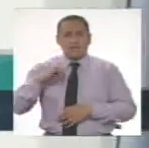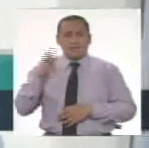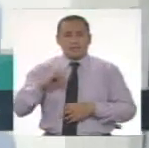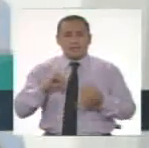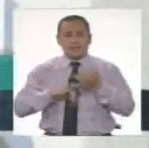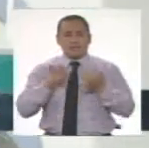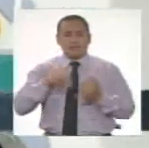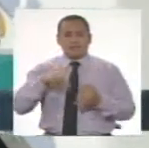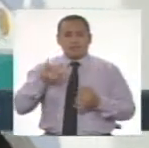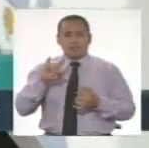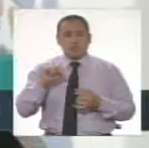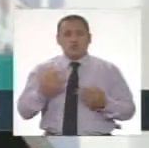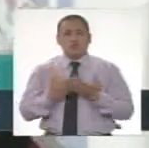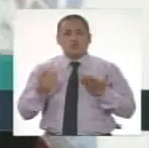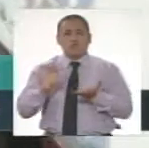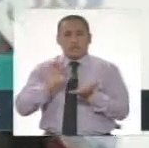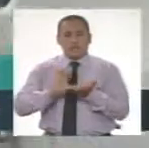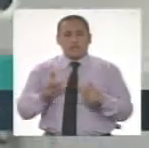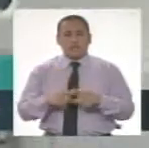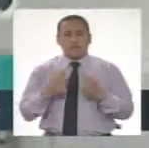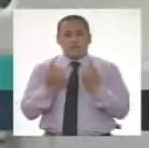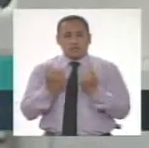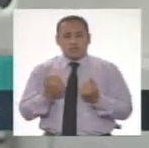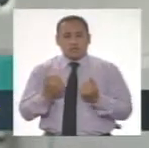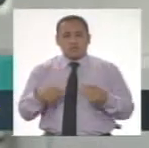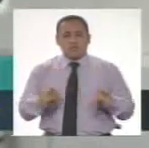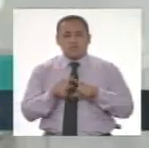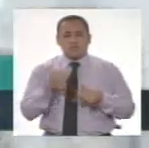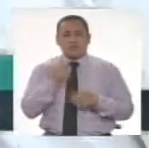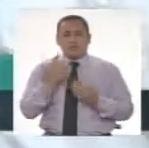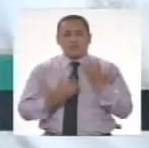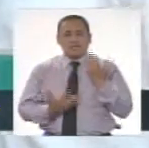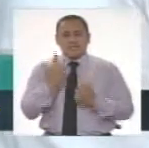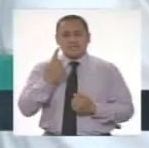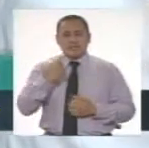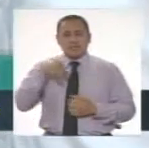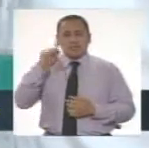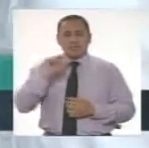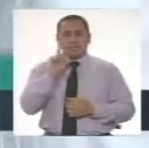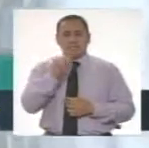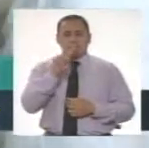en Lima Metropolitana. El costo de la adquisición fue de